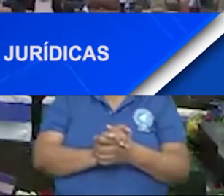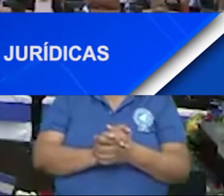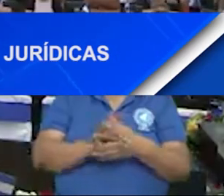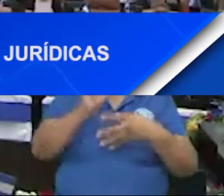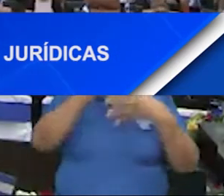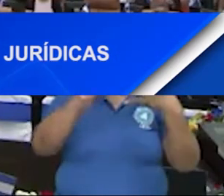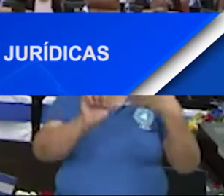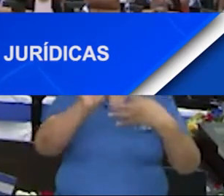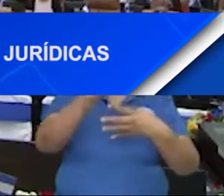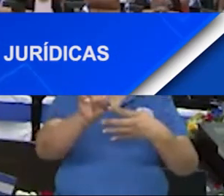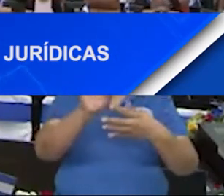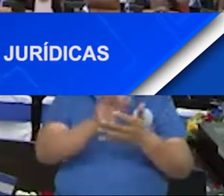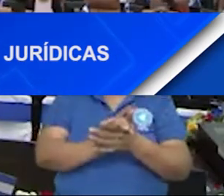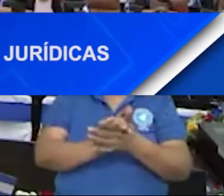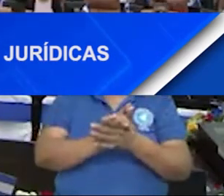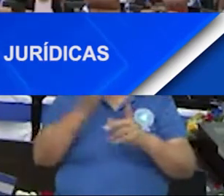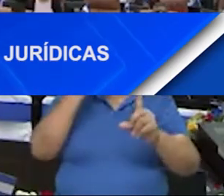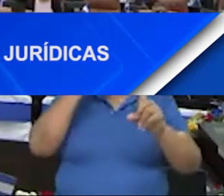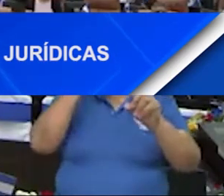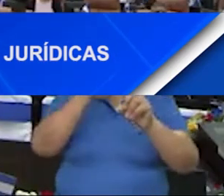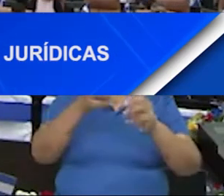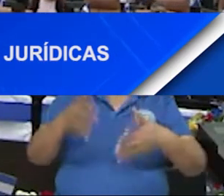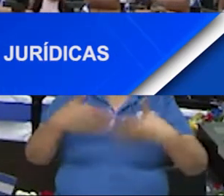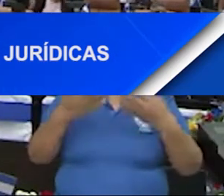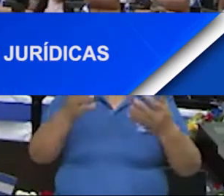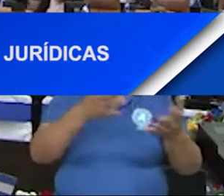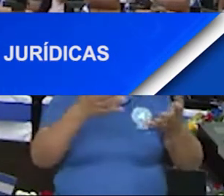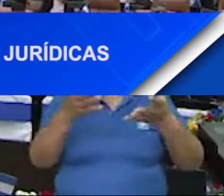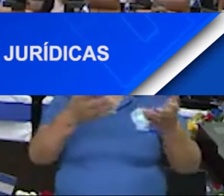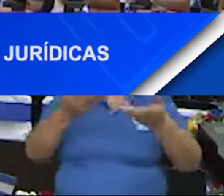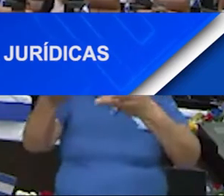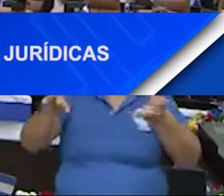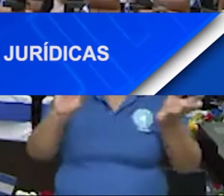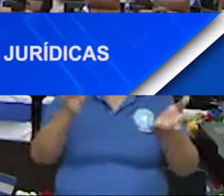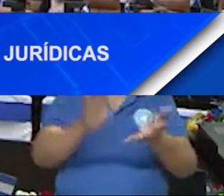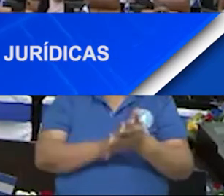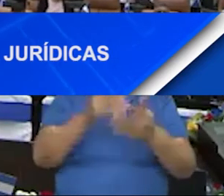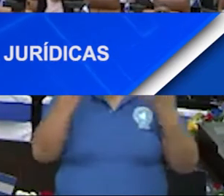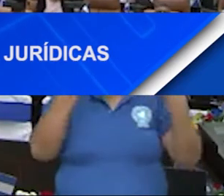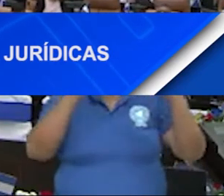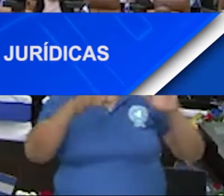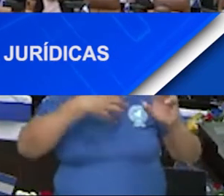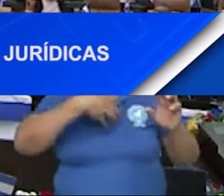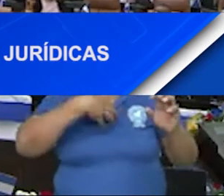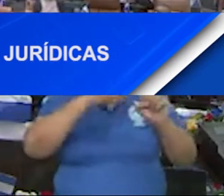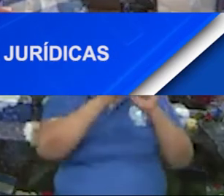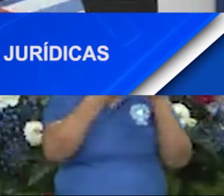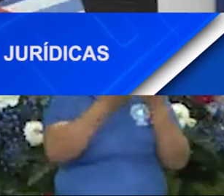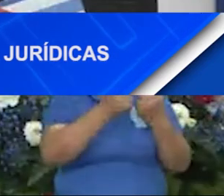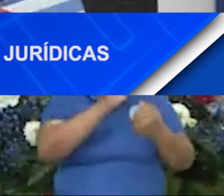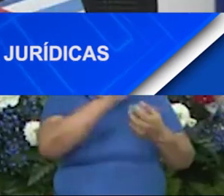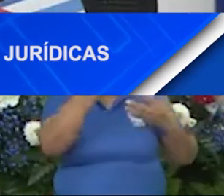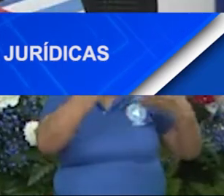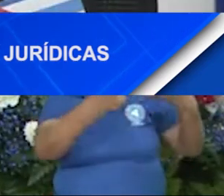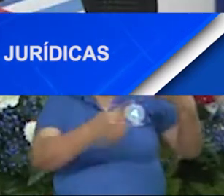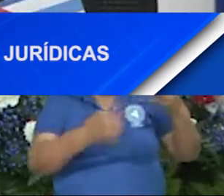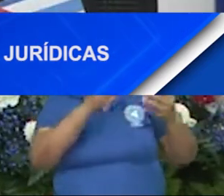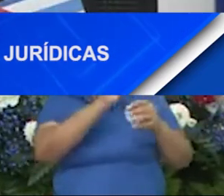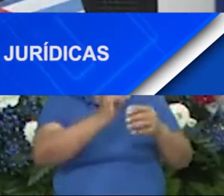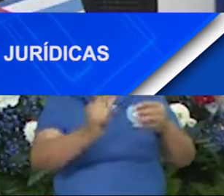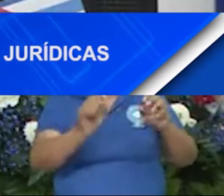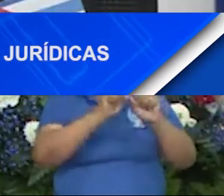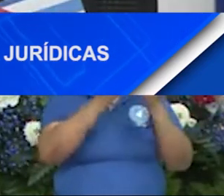Rodríguez. Artículo 2. Destino de bienes y acciones. Los bienes y acciones que pertenezcan a las